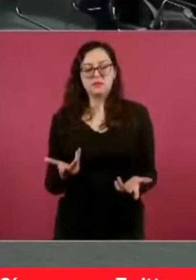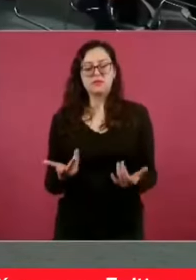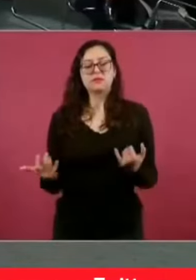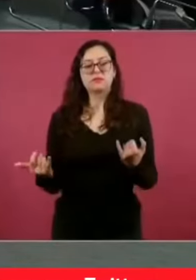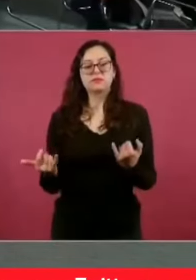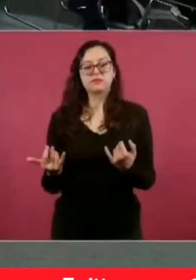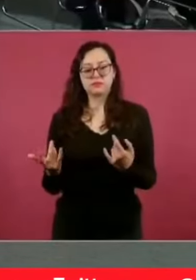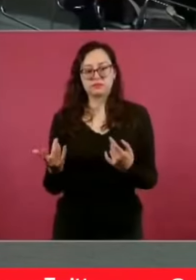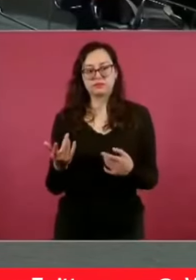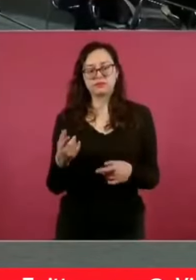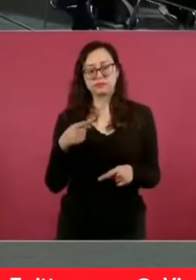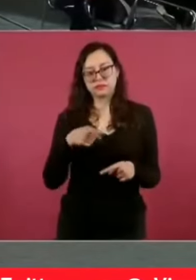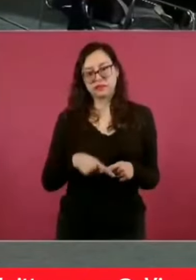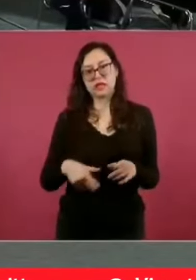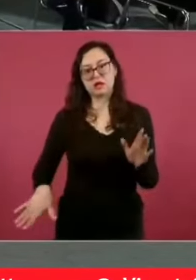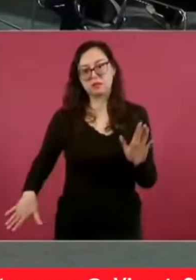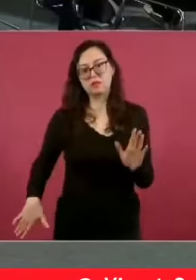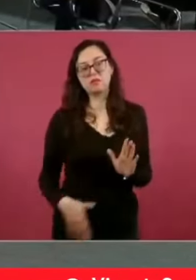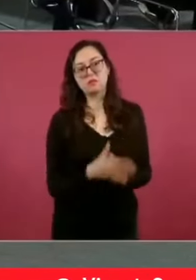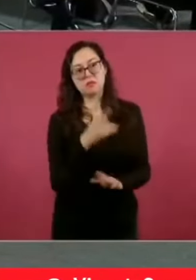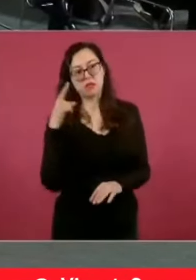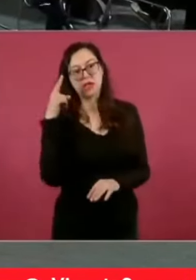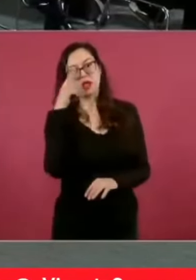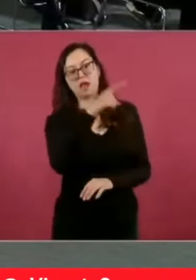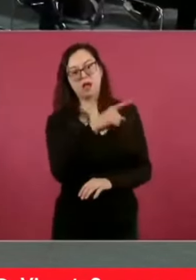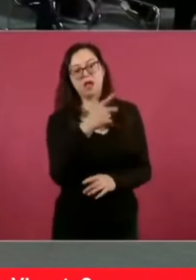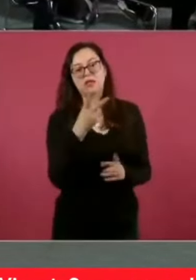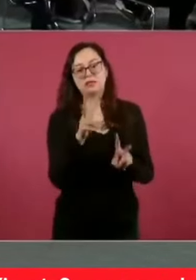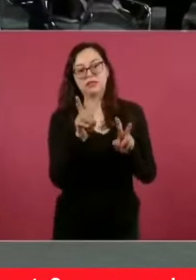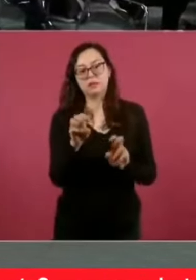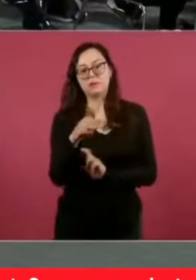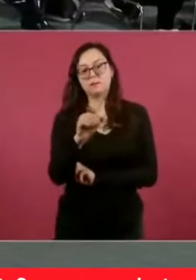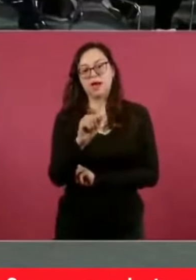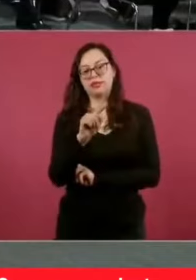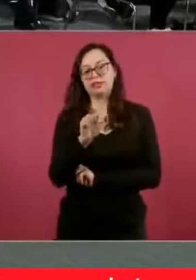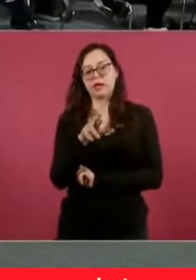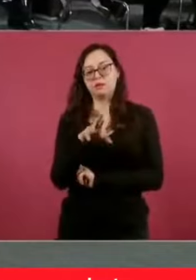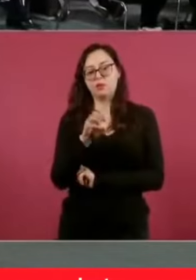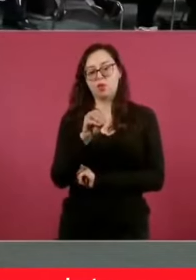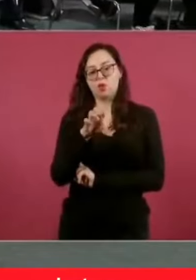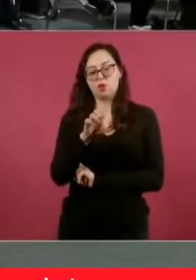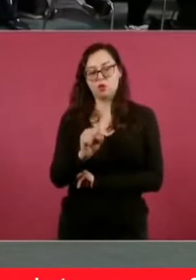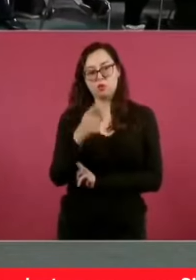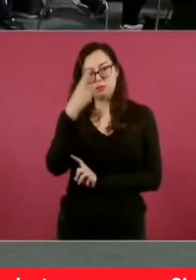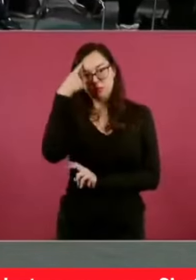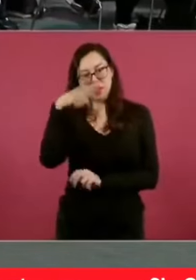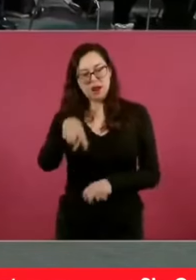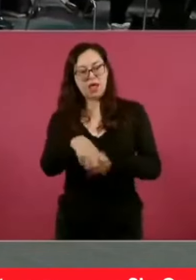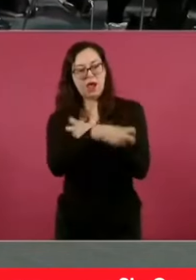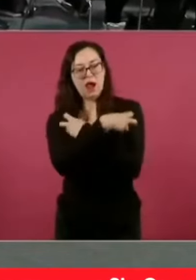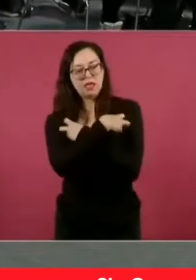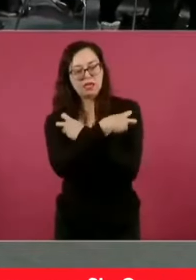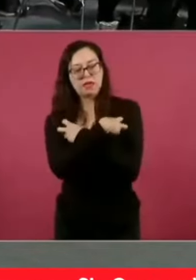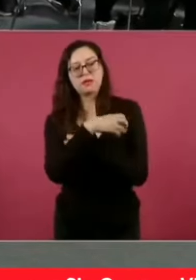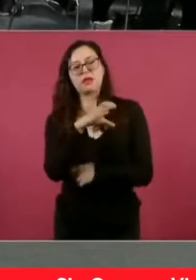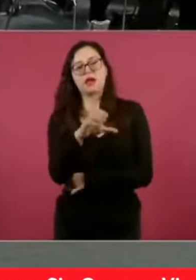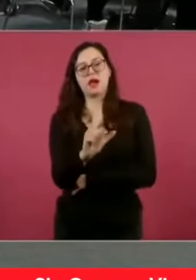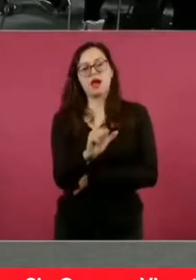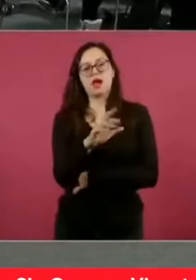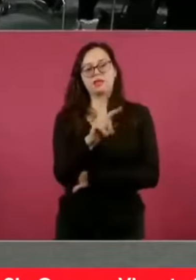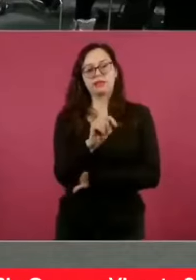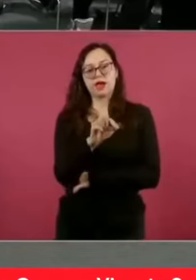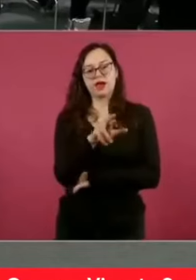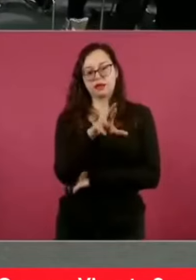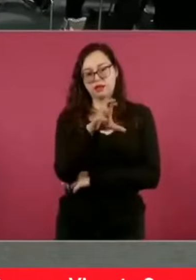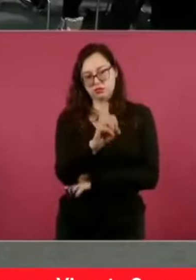está trasladándose a Matamoros para el tema de Catarino Garza, que se comentará más adelante. La doctora se sumó